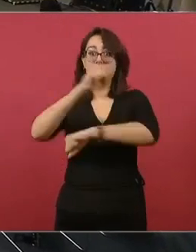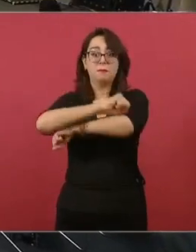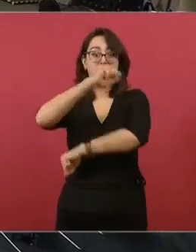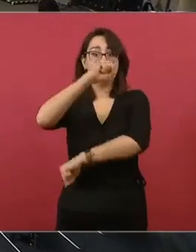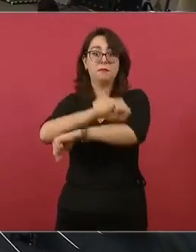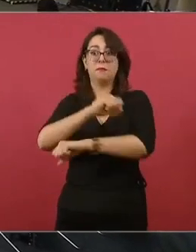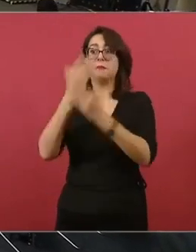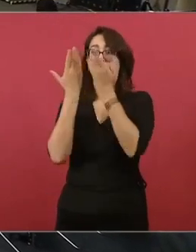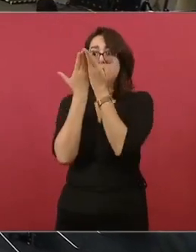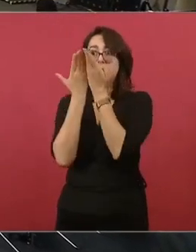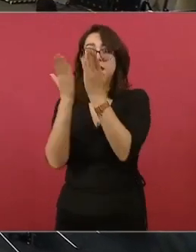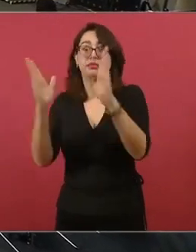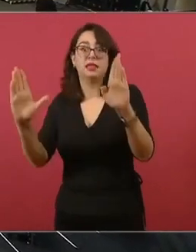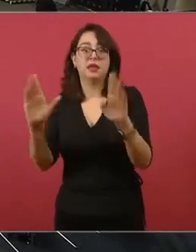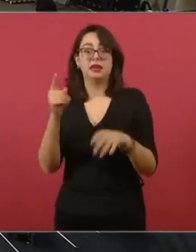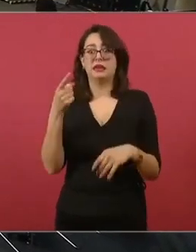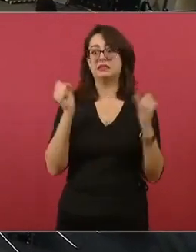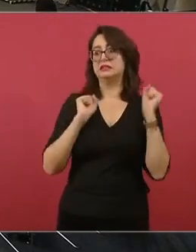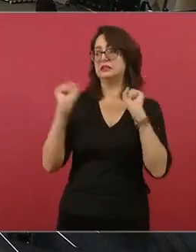pero la gente ya no